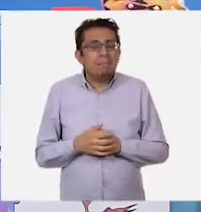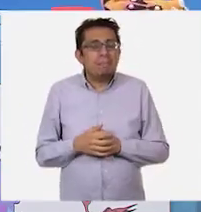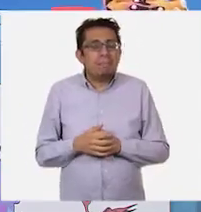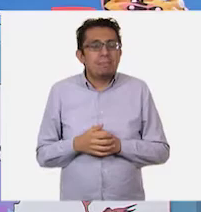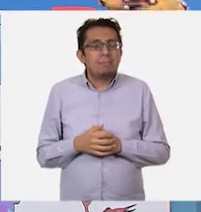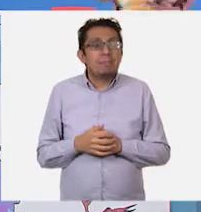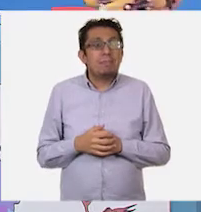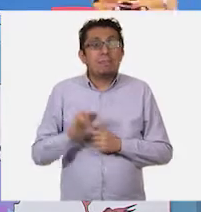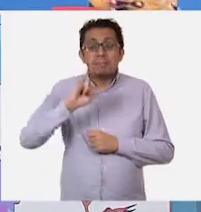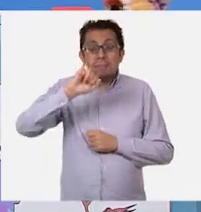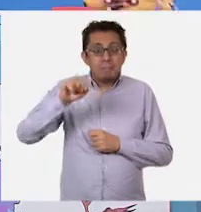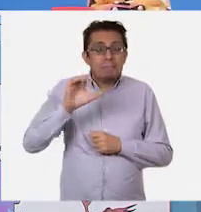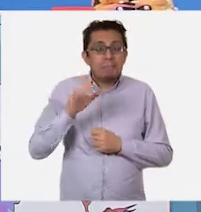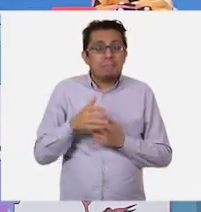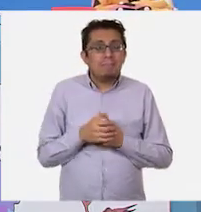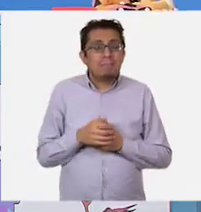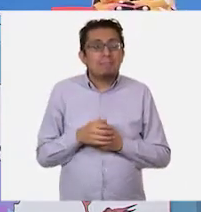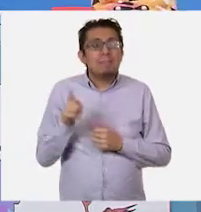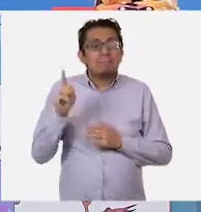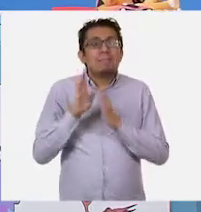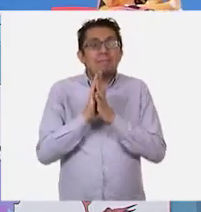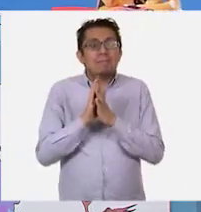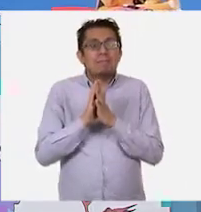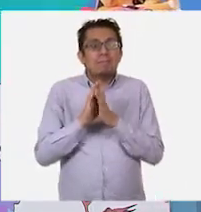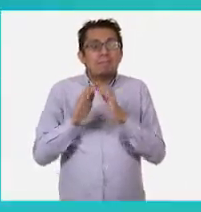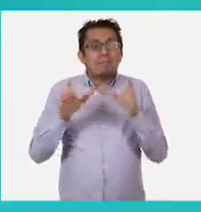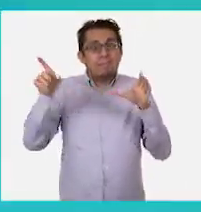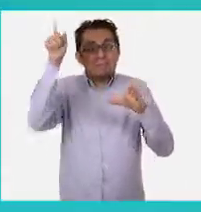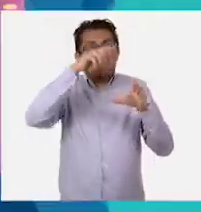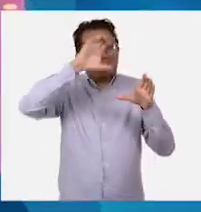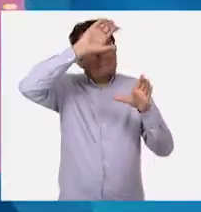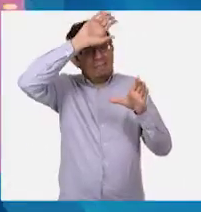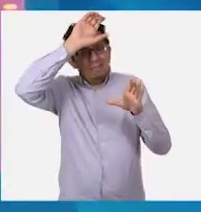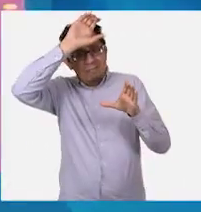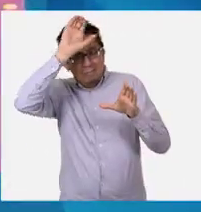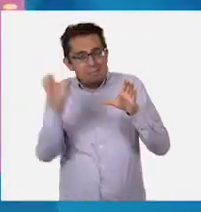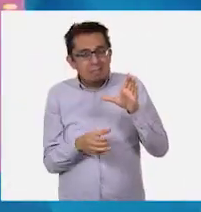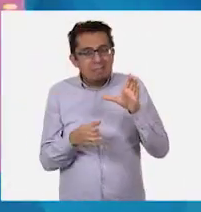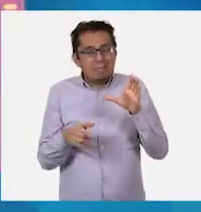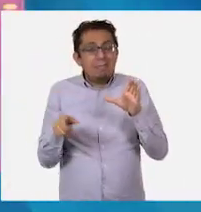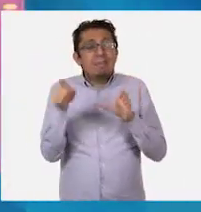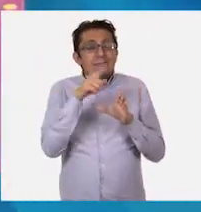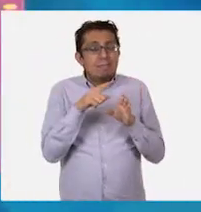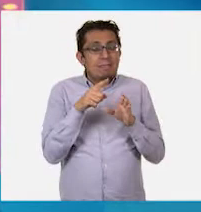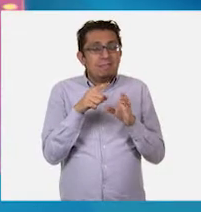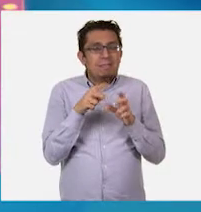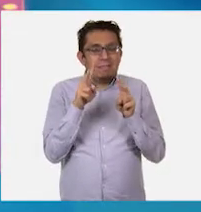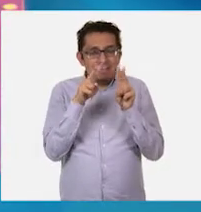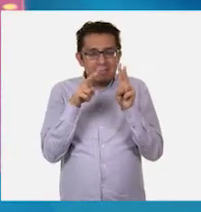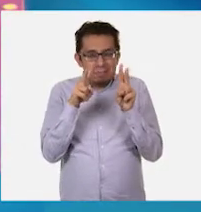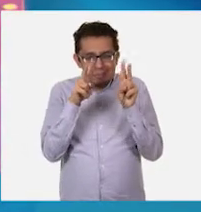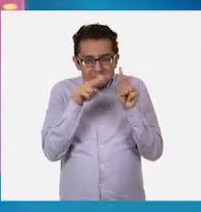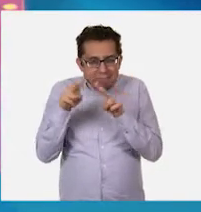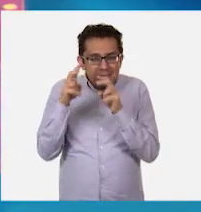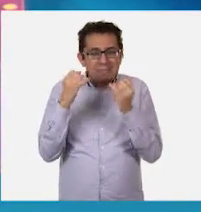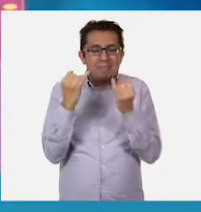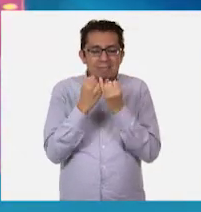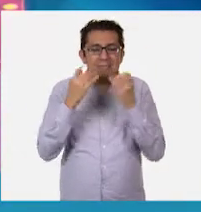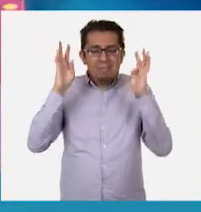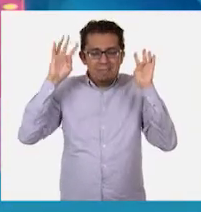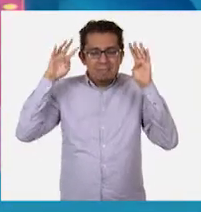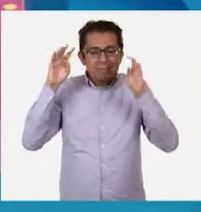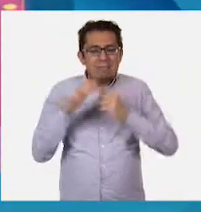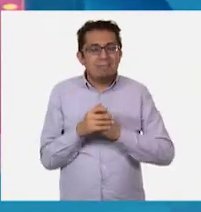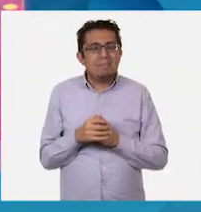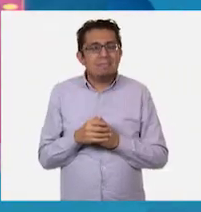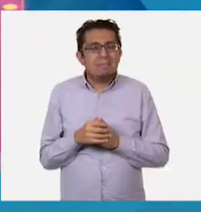Juan Carlos, ahora tú gira la ruleta. Gira la ruleta de la ciencia y ponte listo como Ajolisto. Bien, y